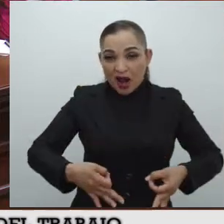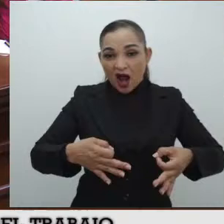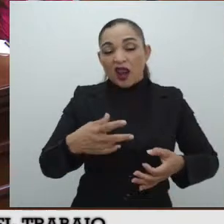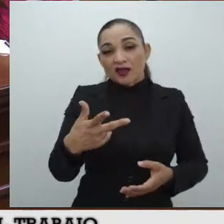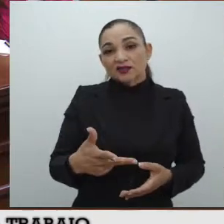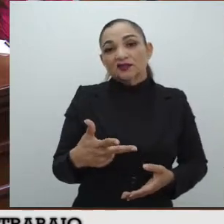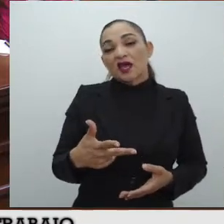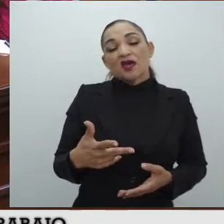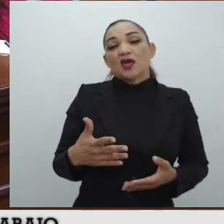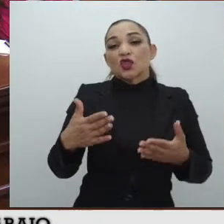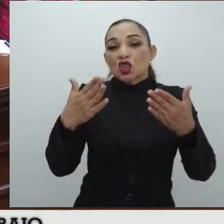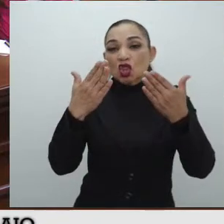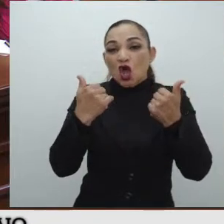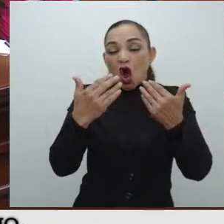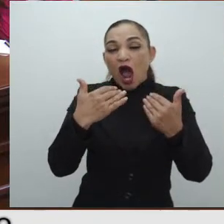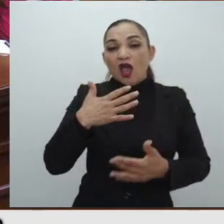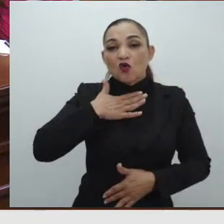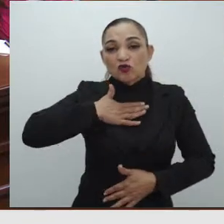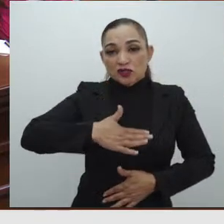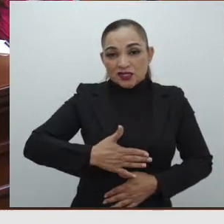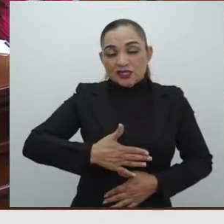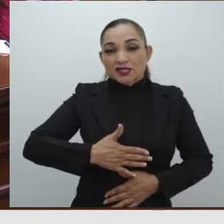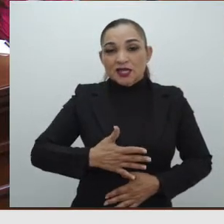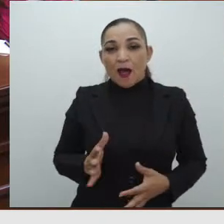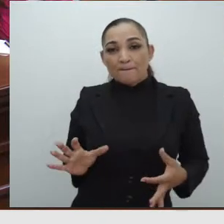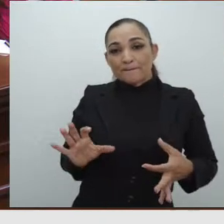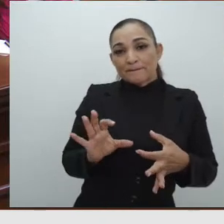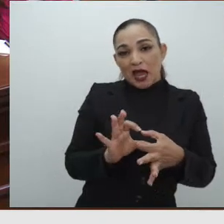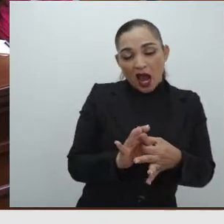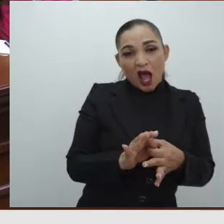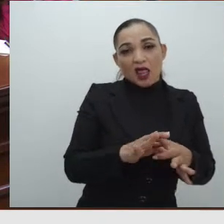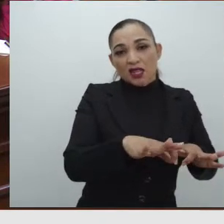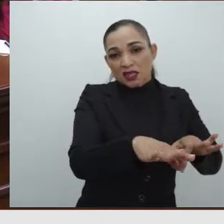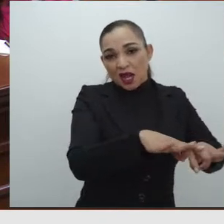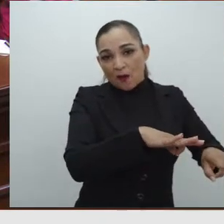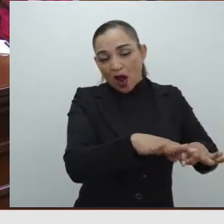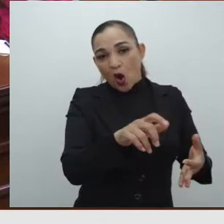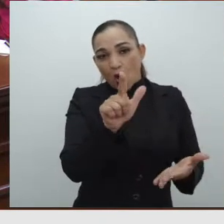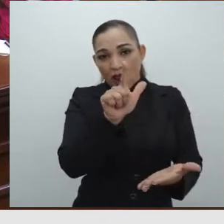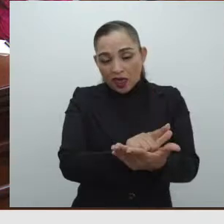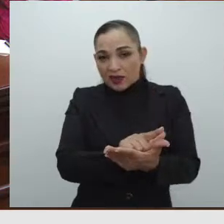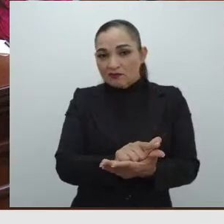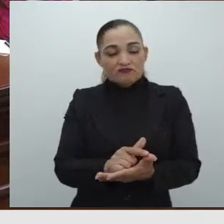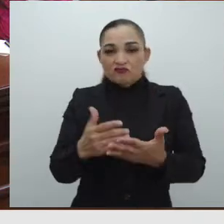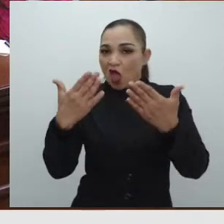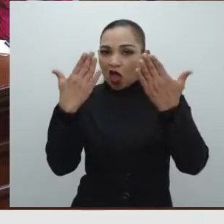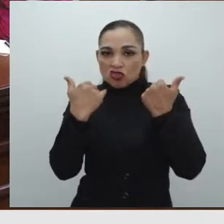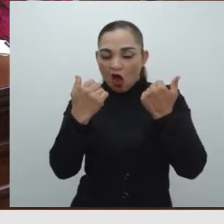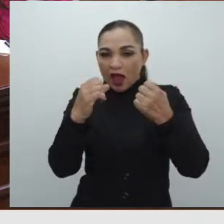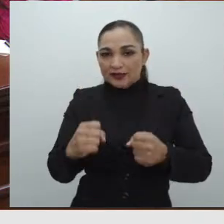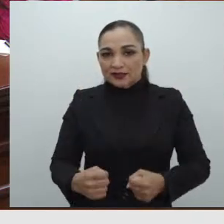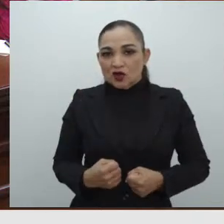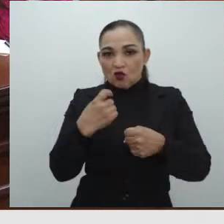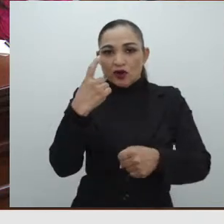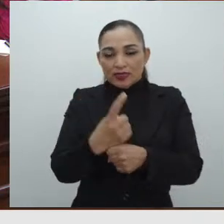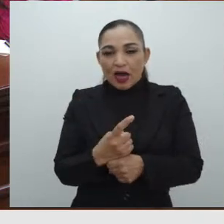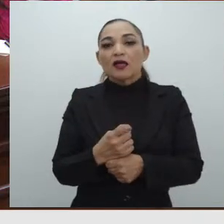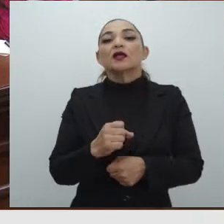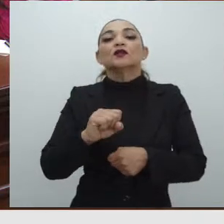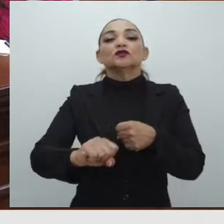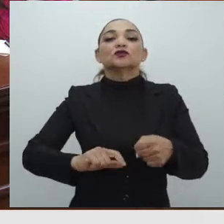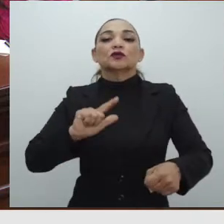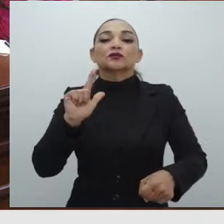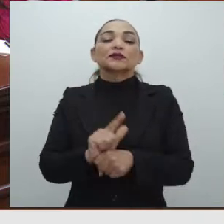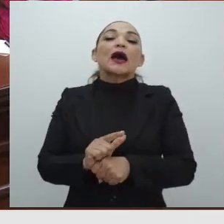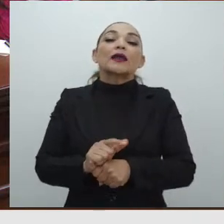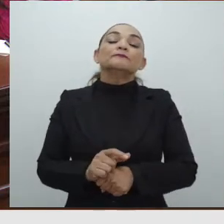la justicia laboral apegada a la ley y no cuentan con ninguna seguridad social. Ante